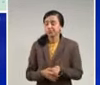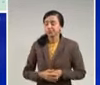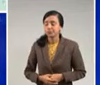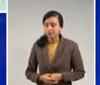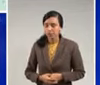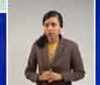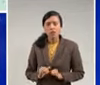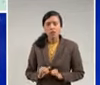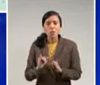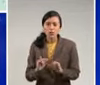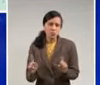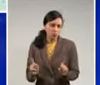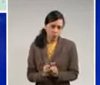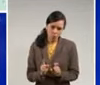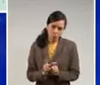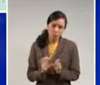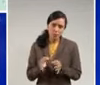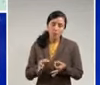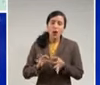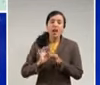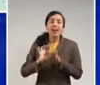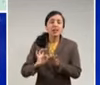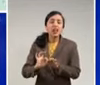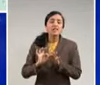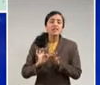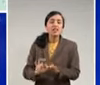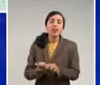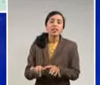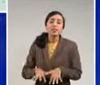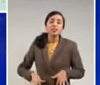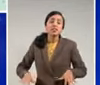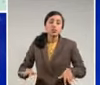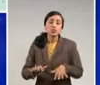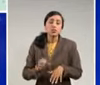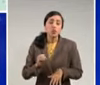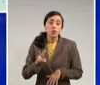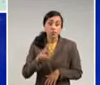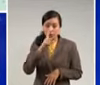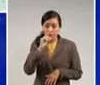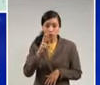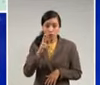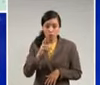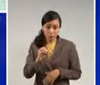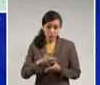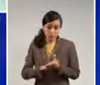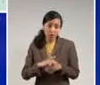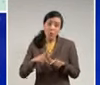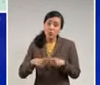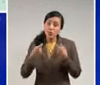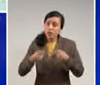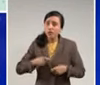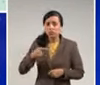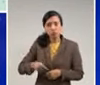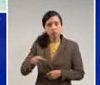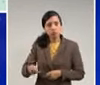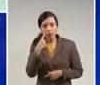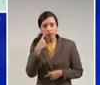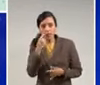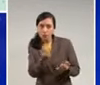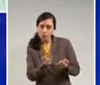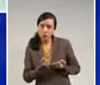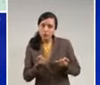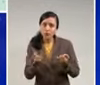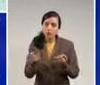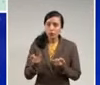la gravedad de esta variante, que por eso hay que estar continuamente actualizándose. Porque